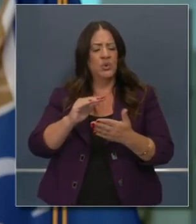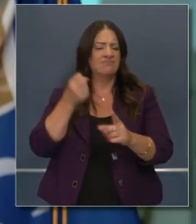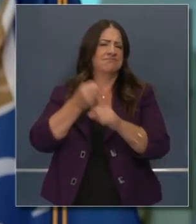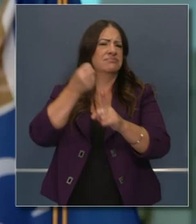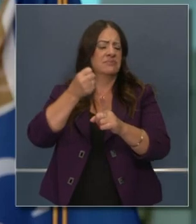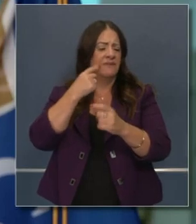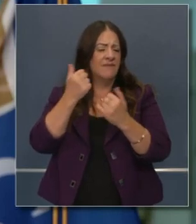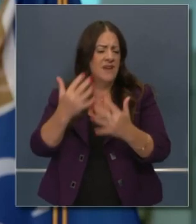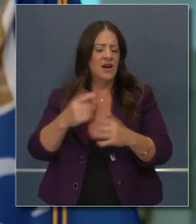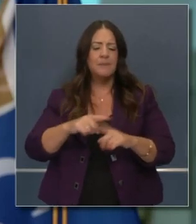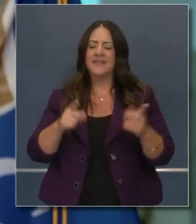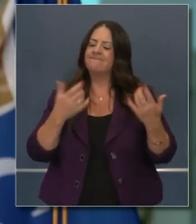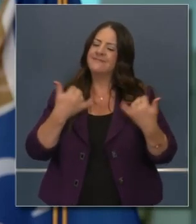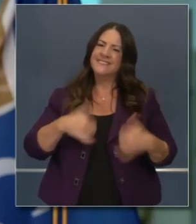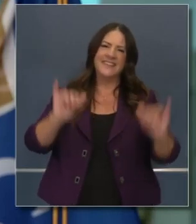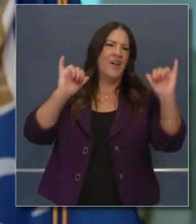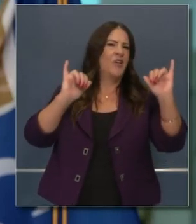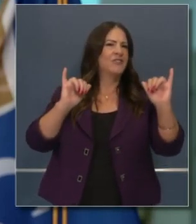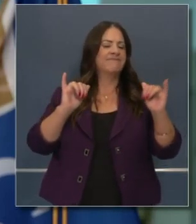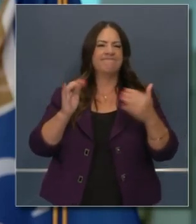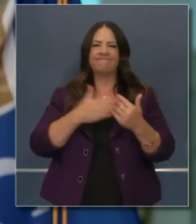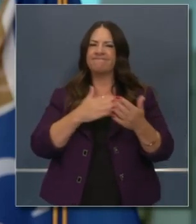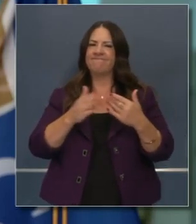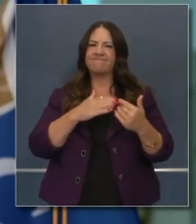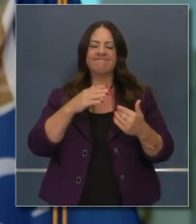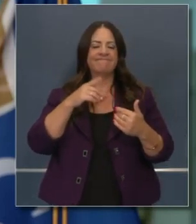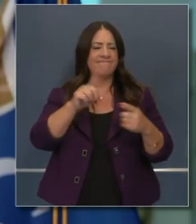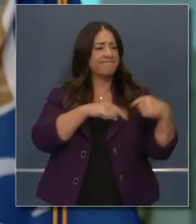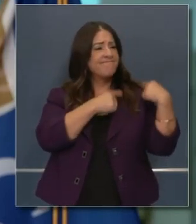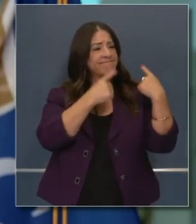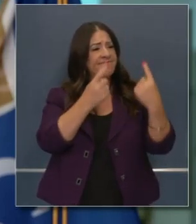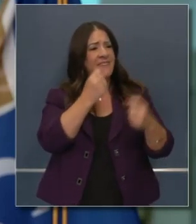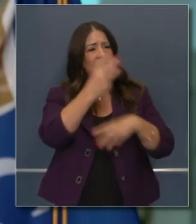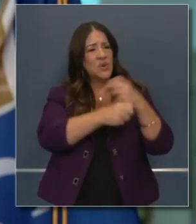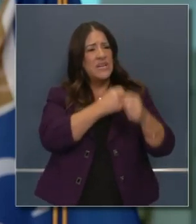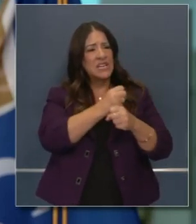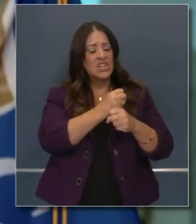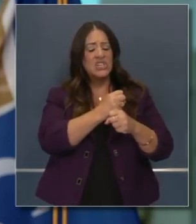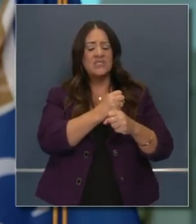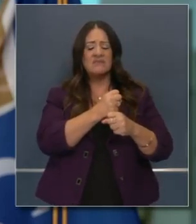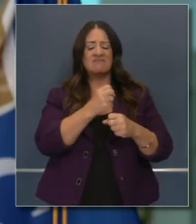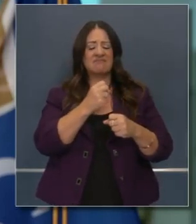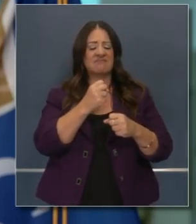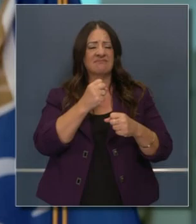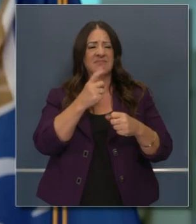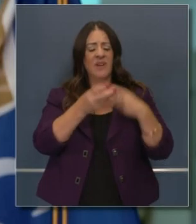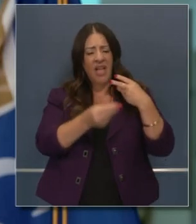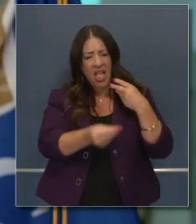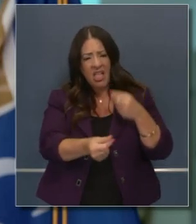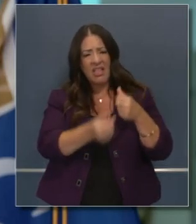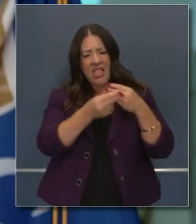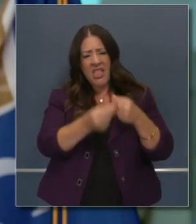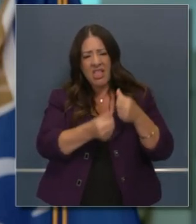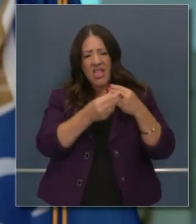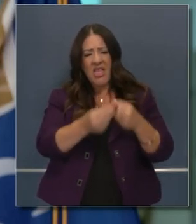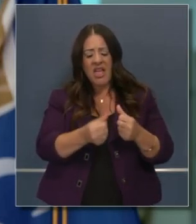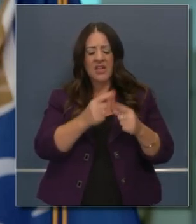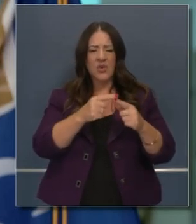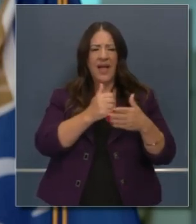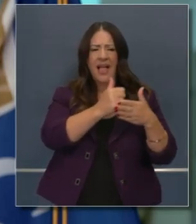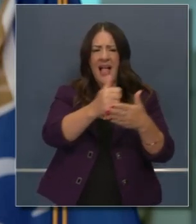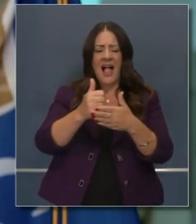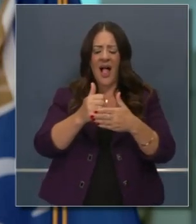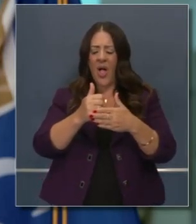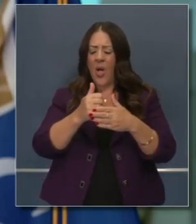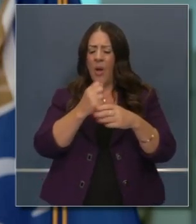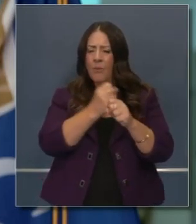incendios y evitarlos. Y sin embargo, estamos viendo incendios en zonas que no se habían visto afectadas en